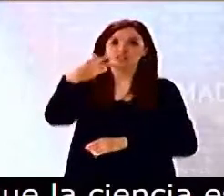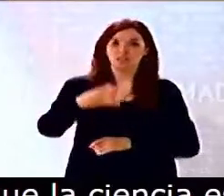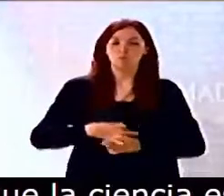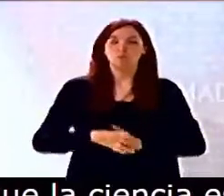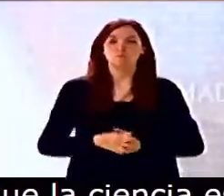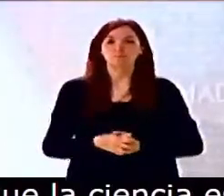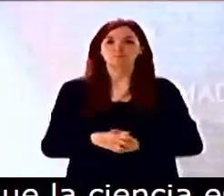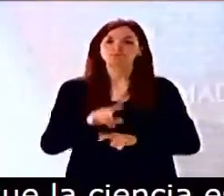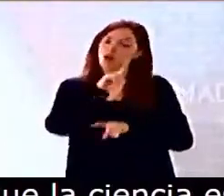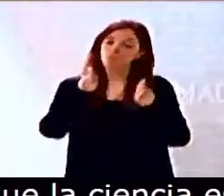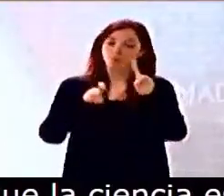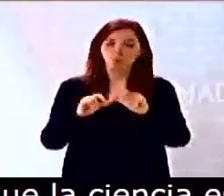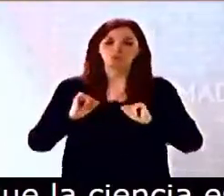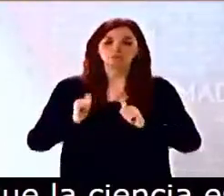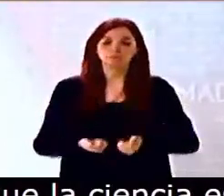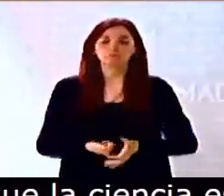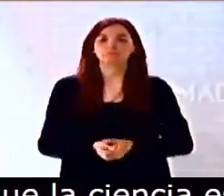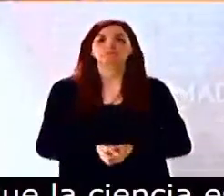Preguntas.